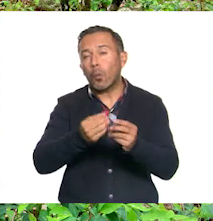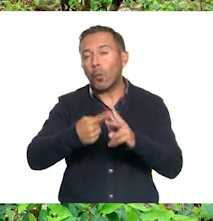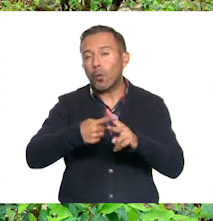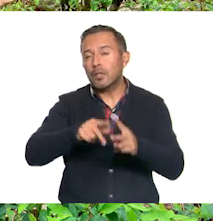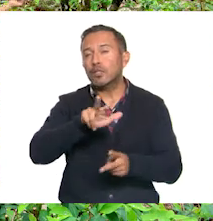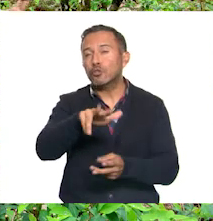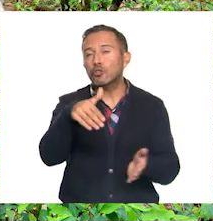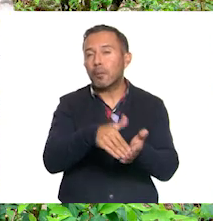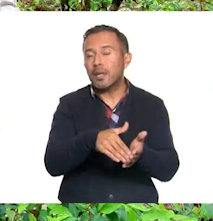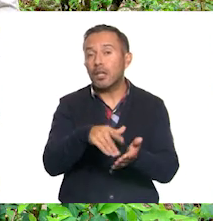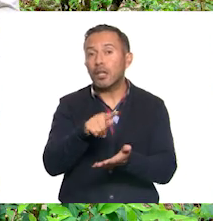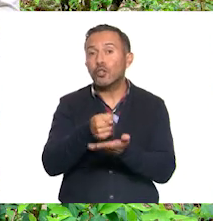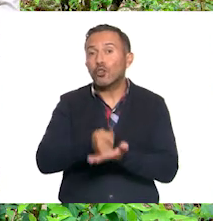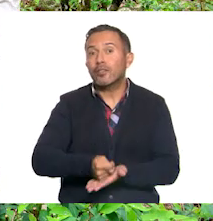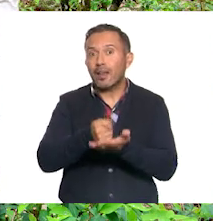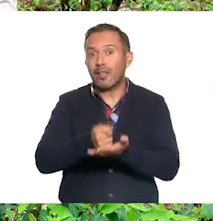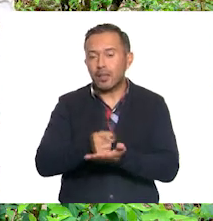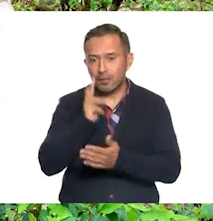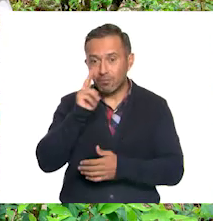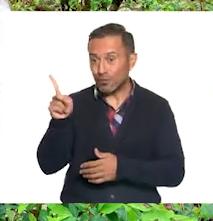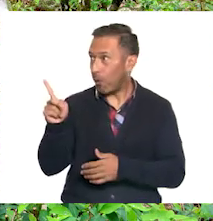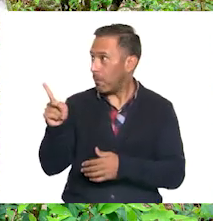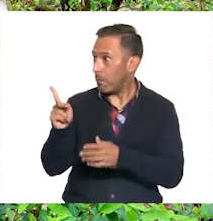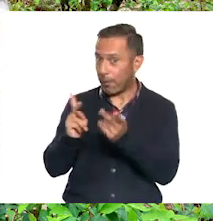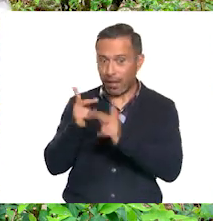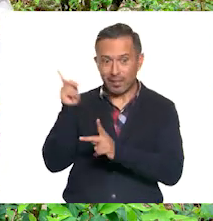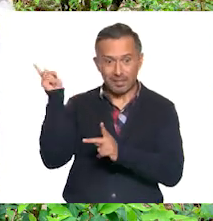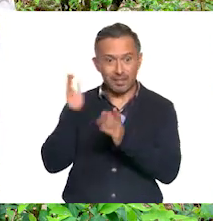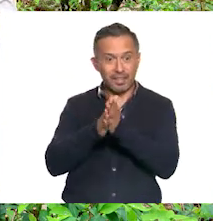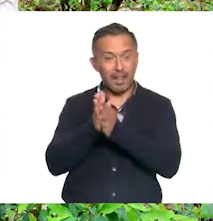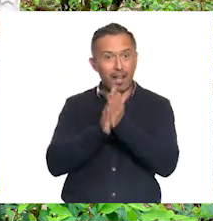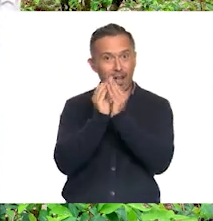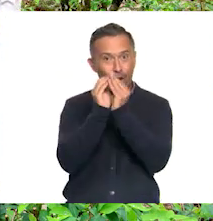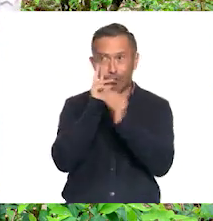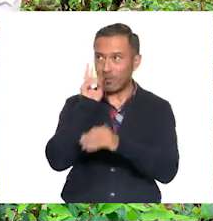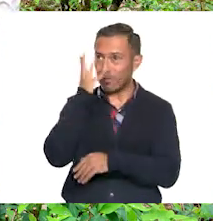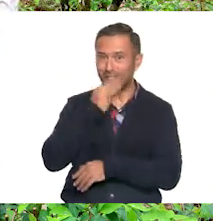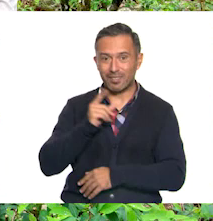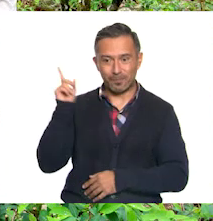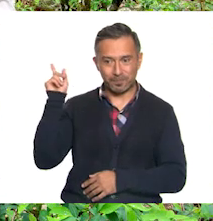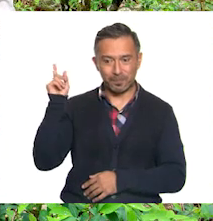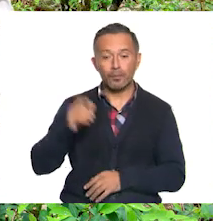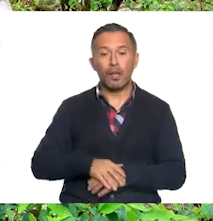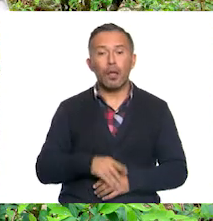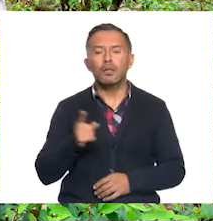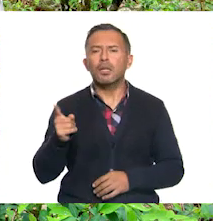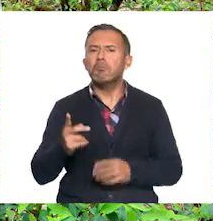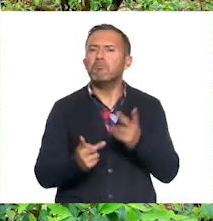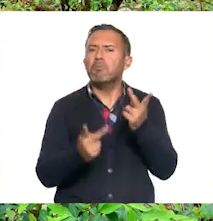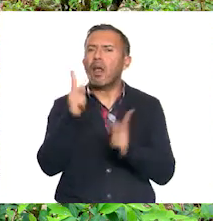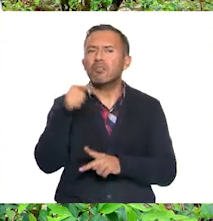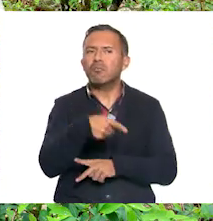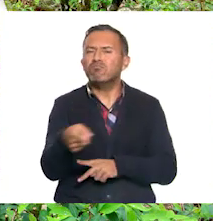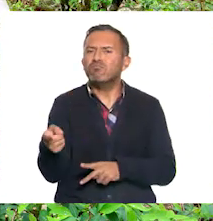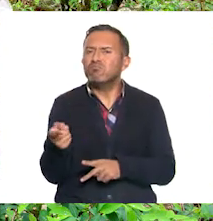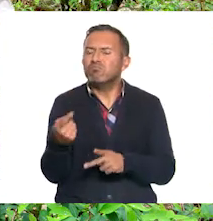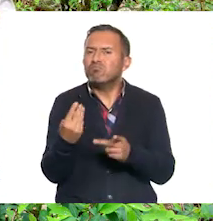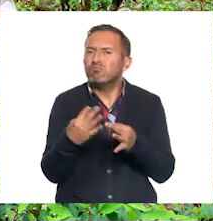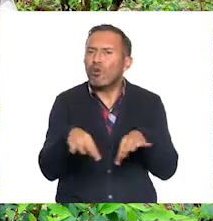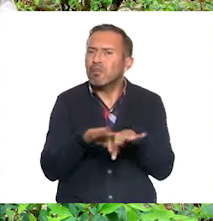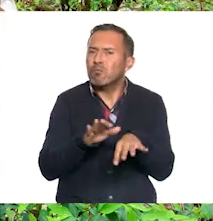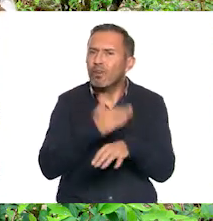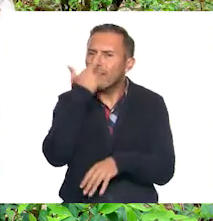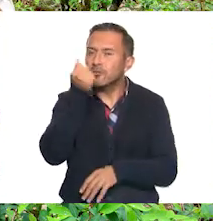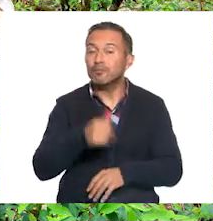toneladas. Observemos estas hermosas plantas de cacao. Maestra, ¿por qué es tan importante este cultivo en la entidad? En este caso,